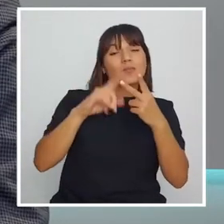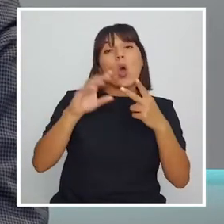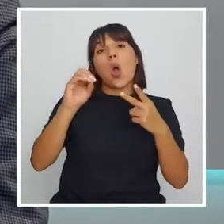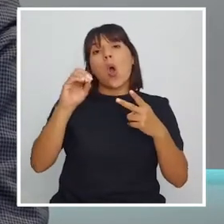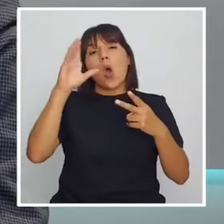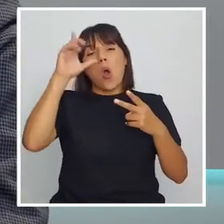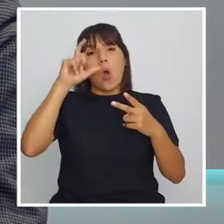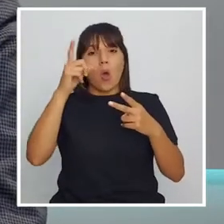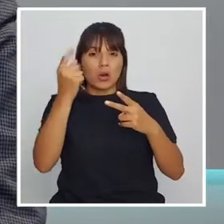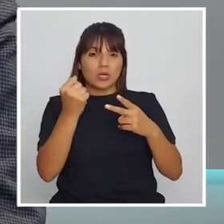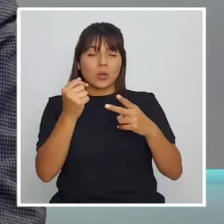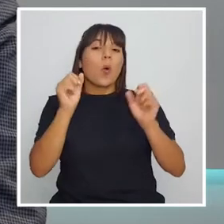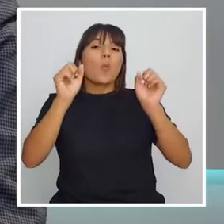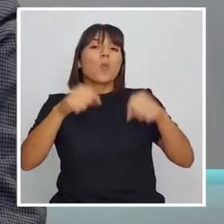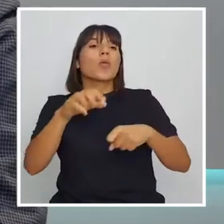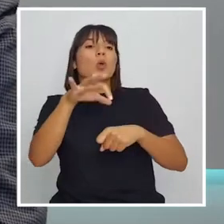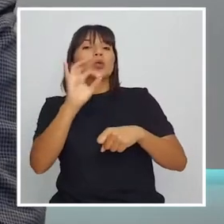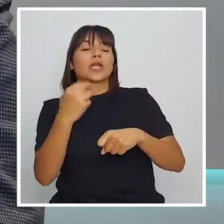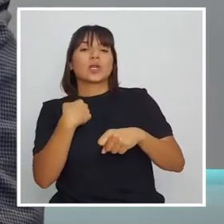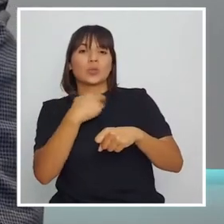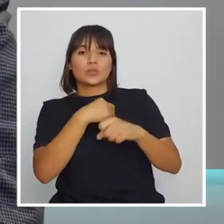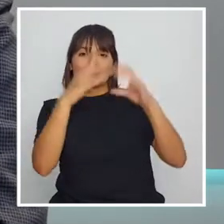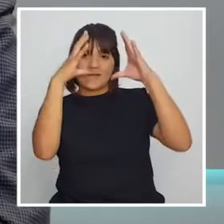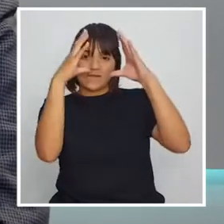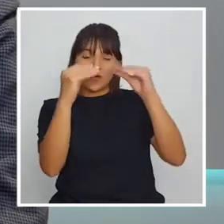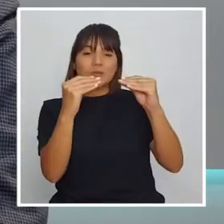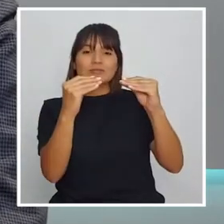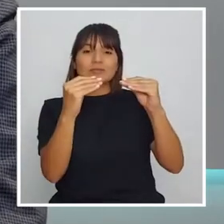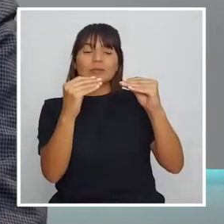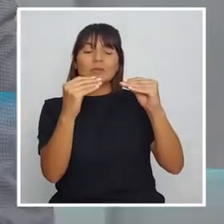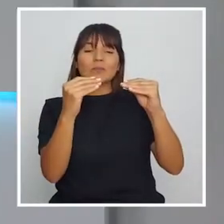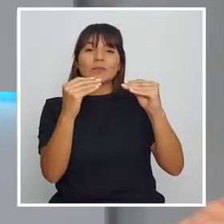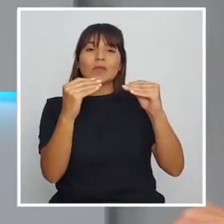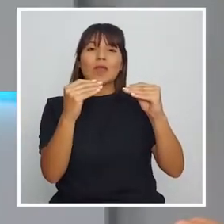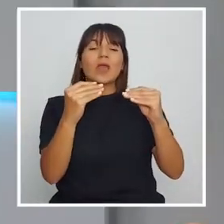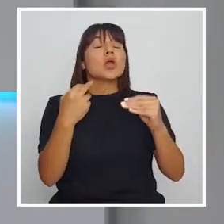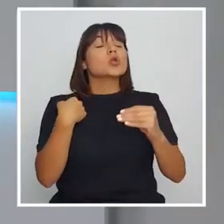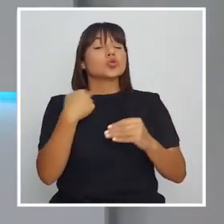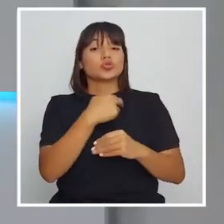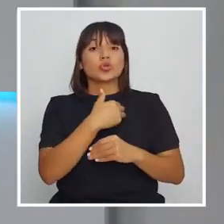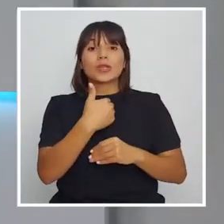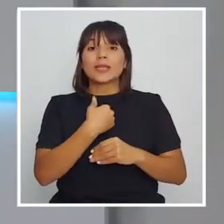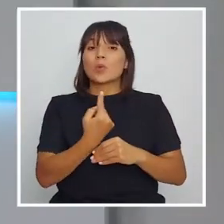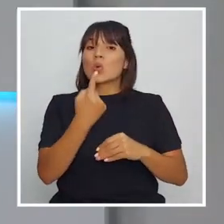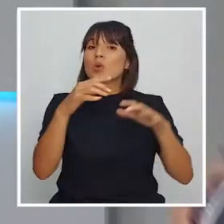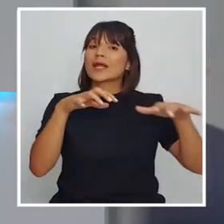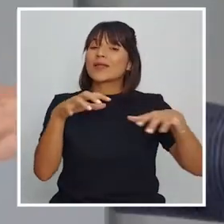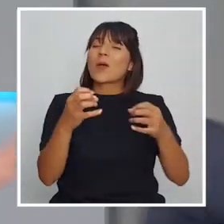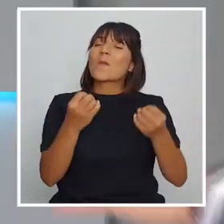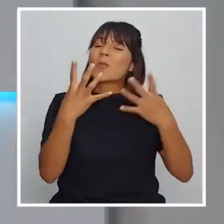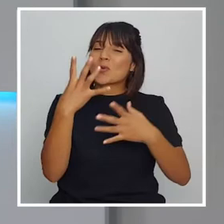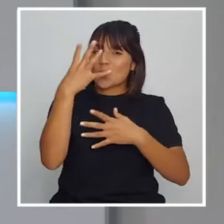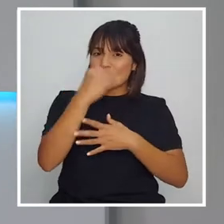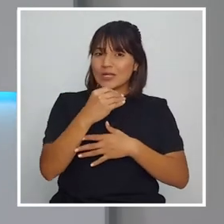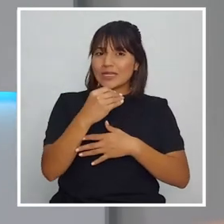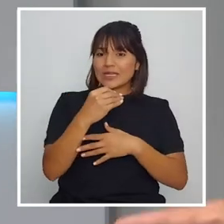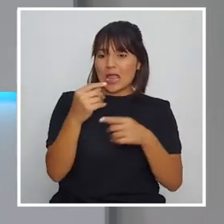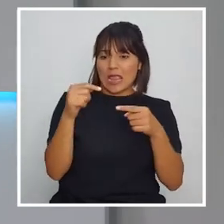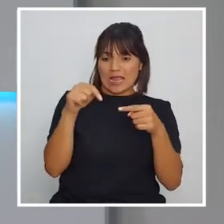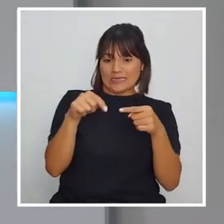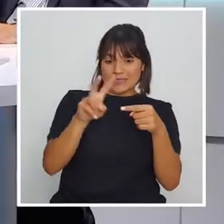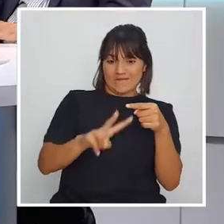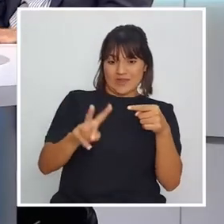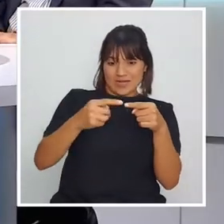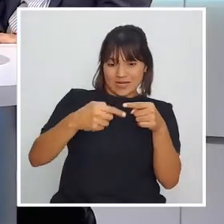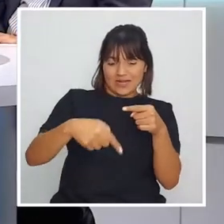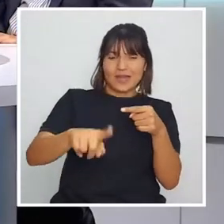nuestra información. Vamos a tener un evento muy bonito de este viernes en 8, el viernes 11 y el